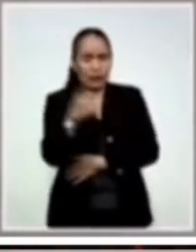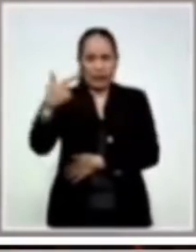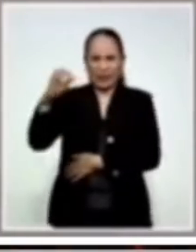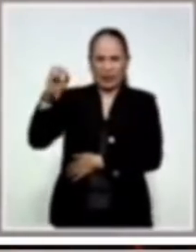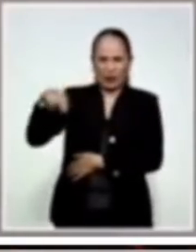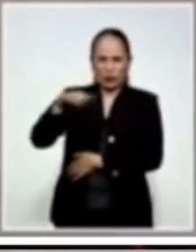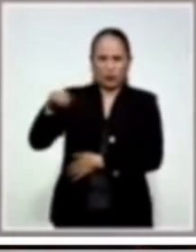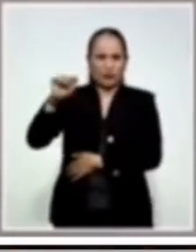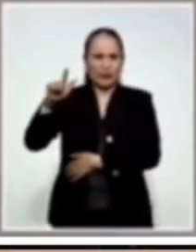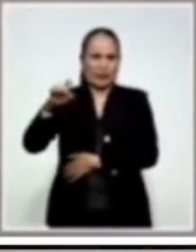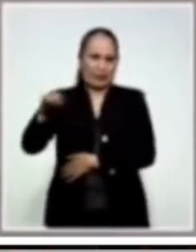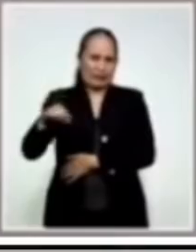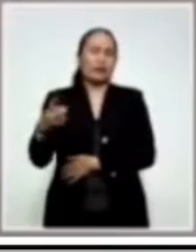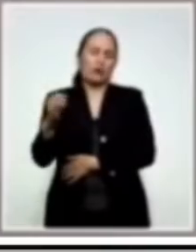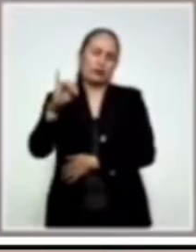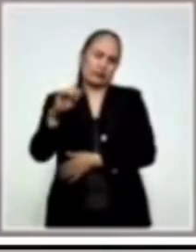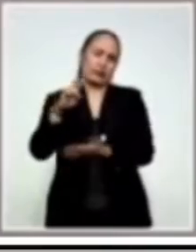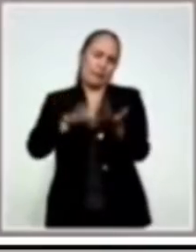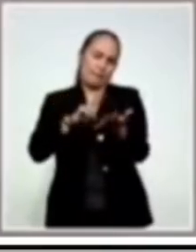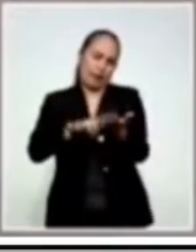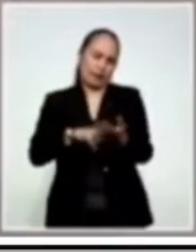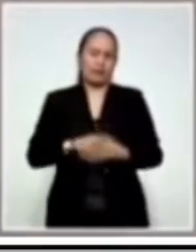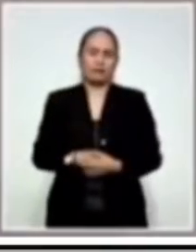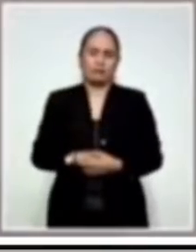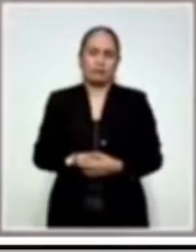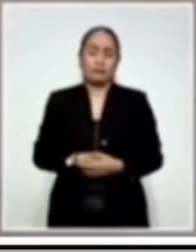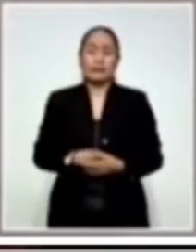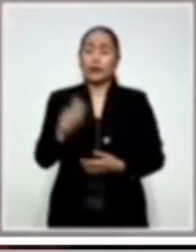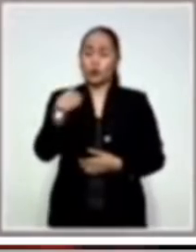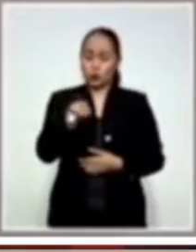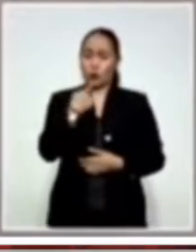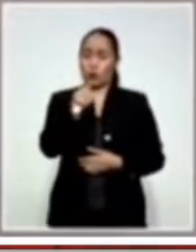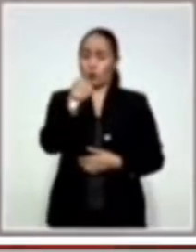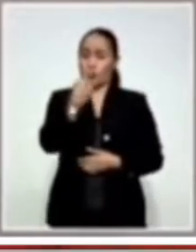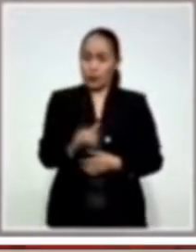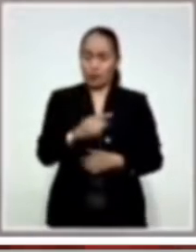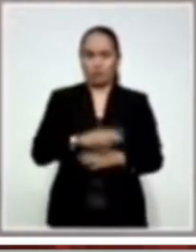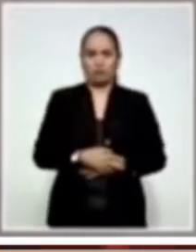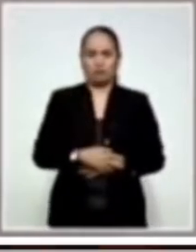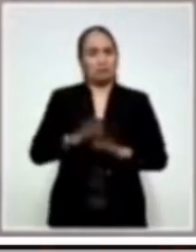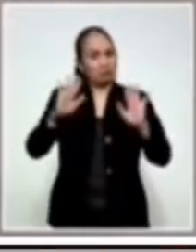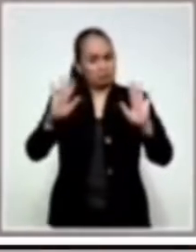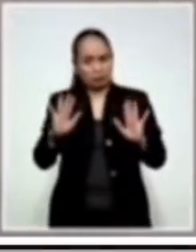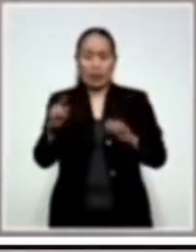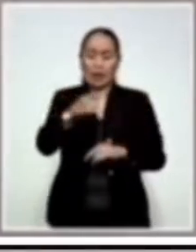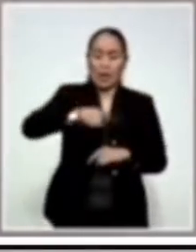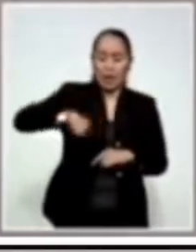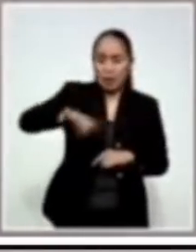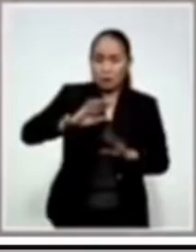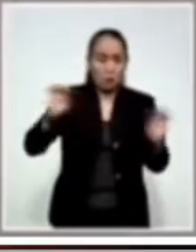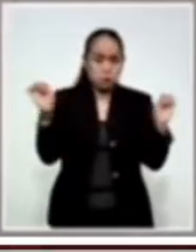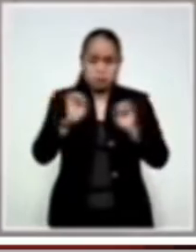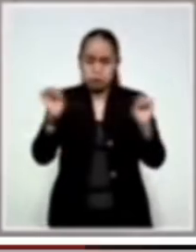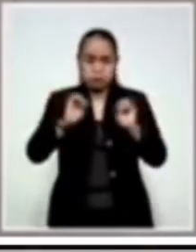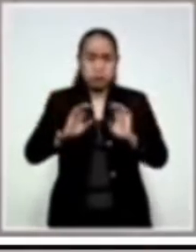dijo que su voto era por la validez. En ese momento yo digo, si no hay inconveniente del Pleno, parece